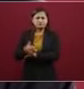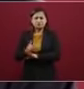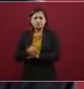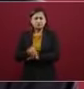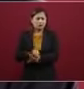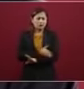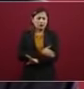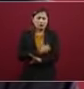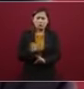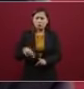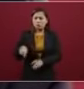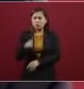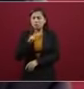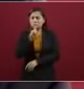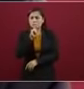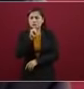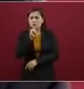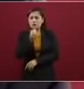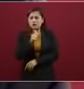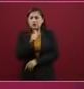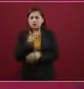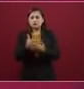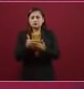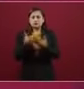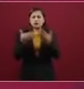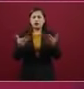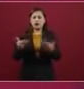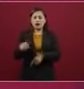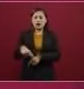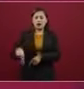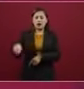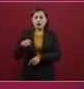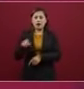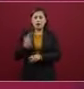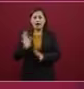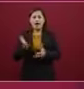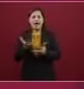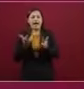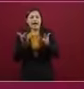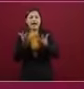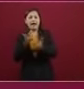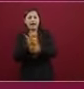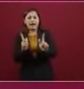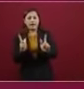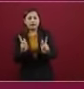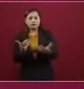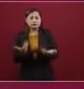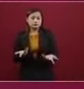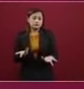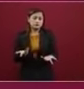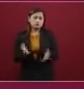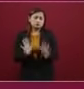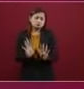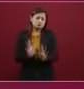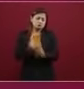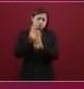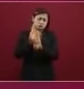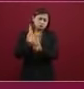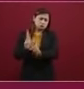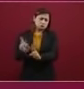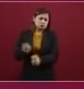anteriores, ahora son los paladines de la libertad, pero tienen derecho a